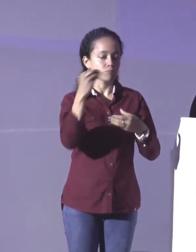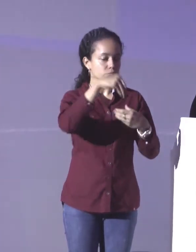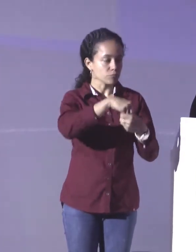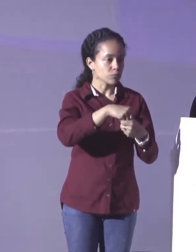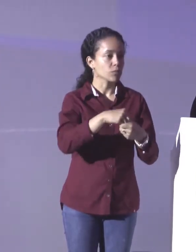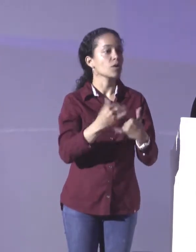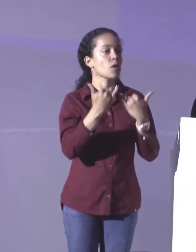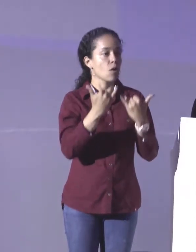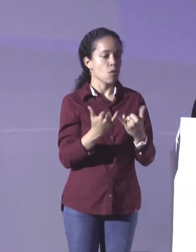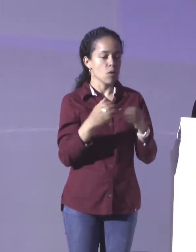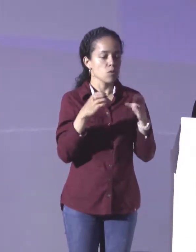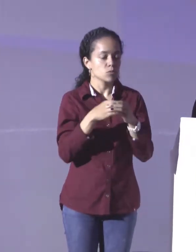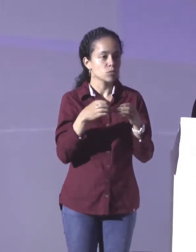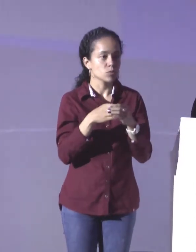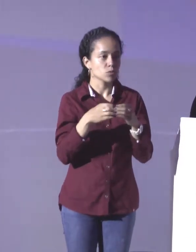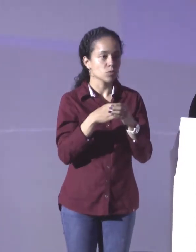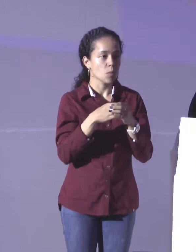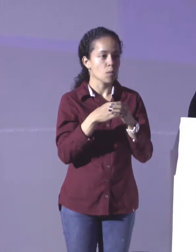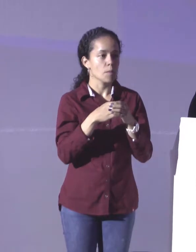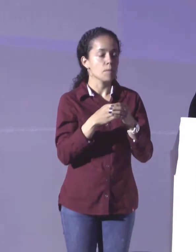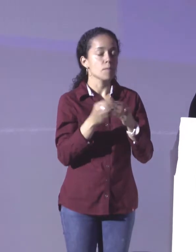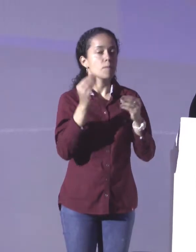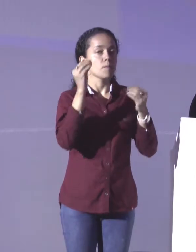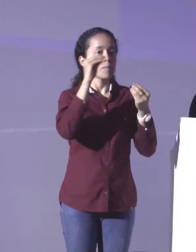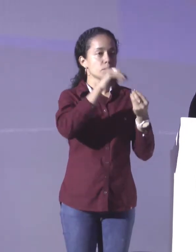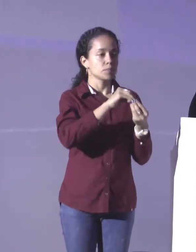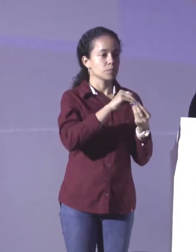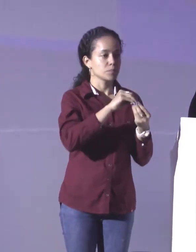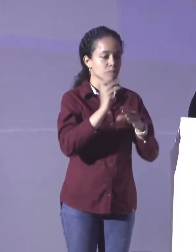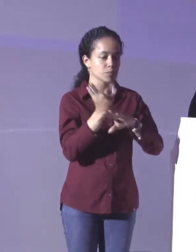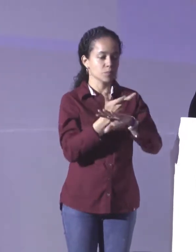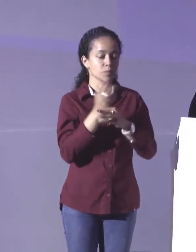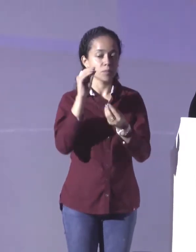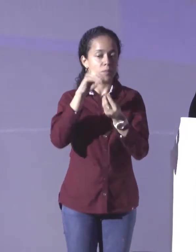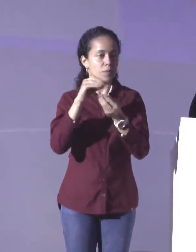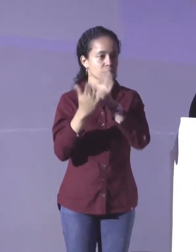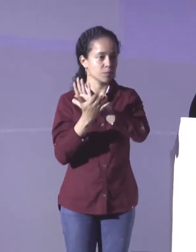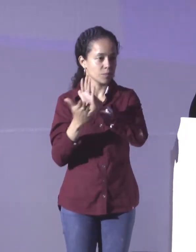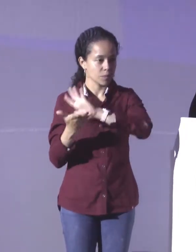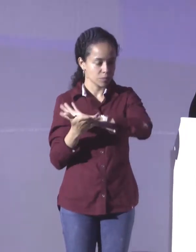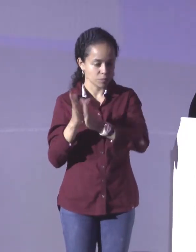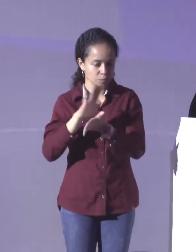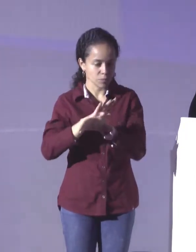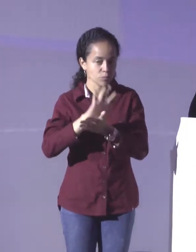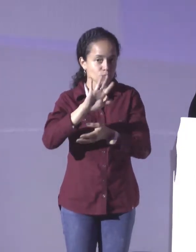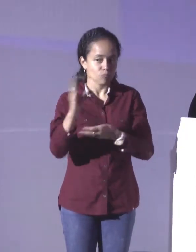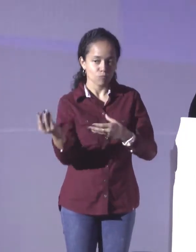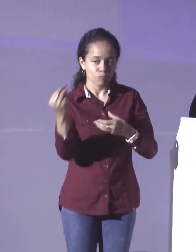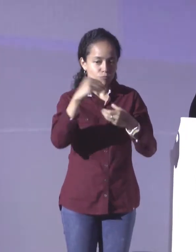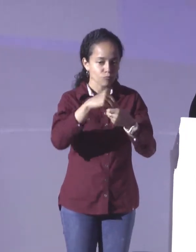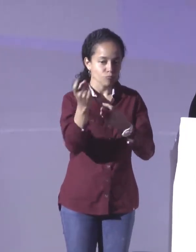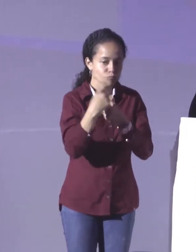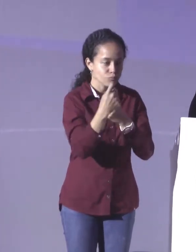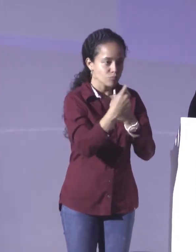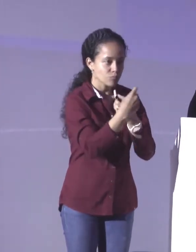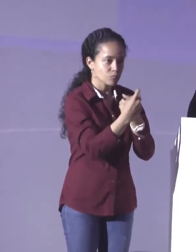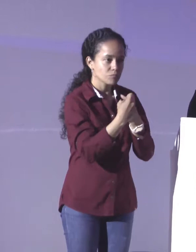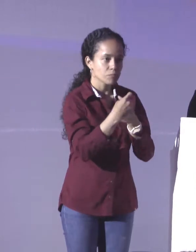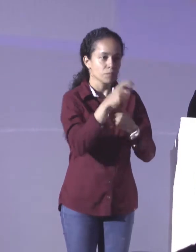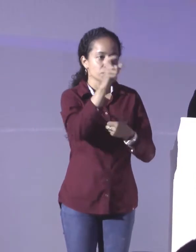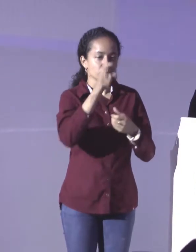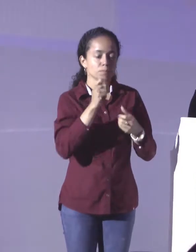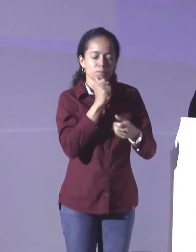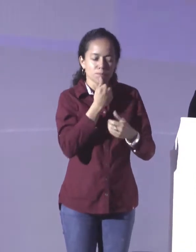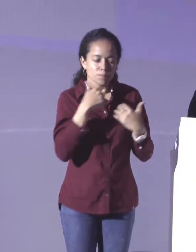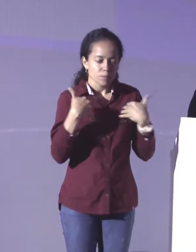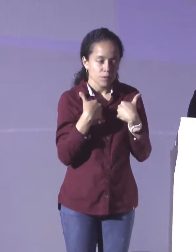hoy lidera la asociación Más Arte, Más Paz, que reúne a excombatientes, víctimas y artesanas, y